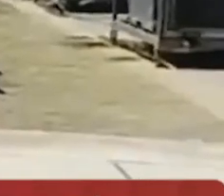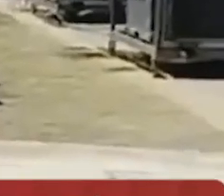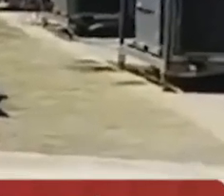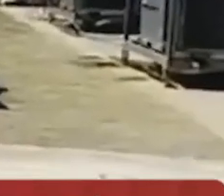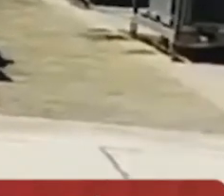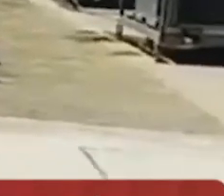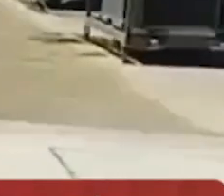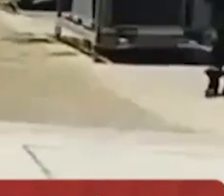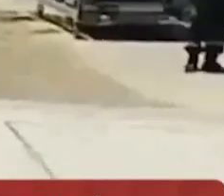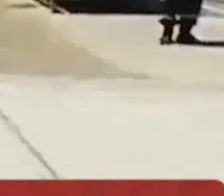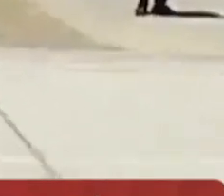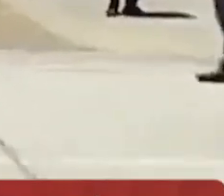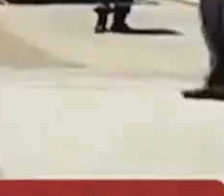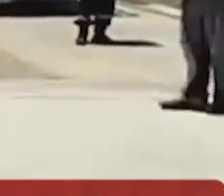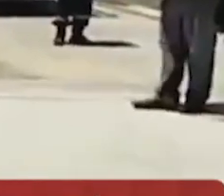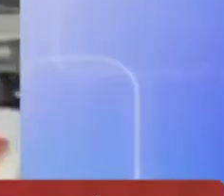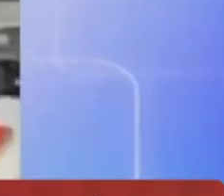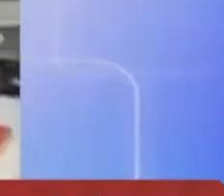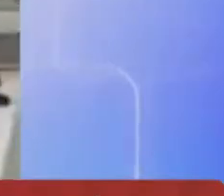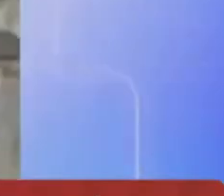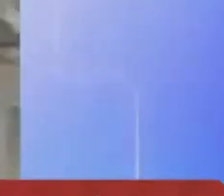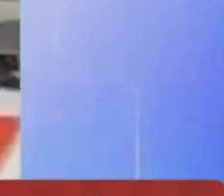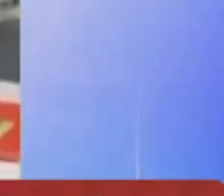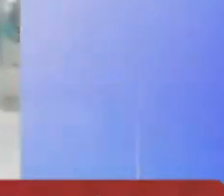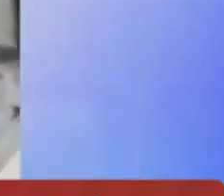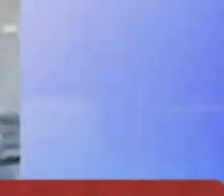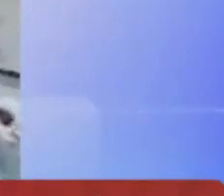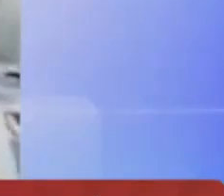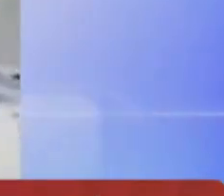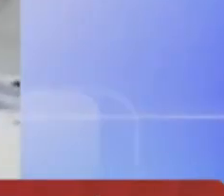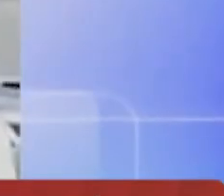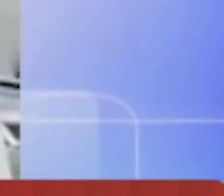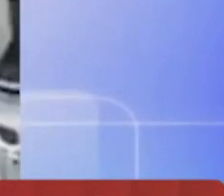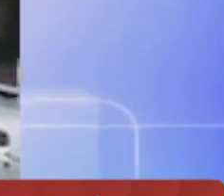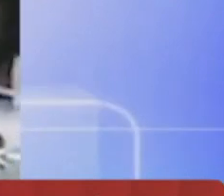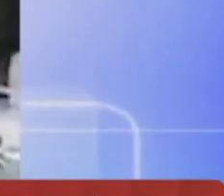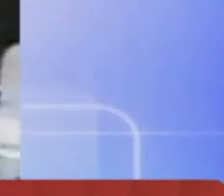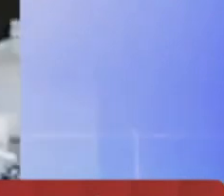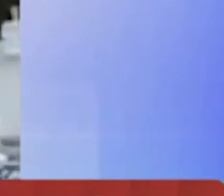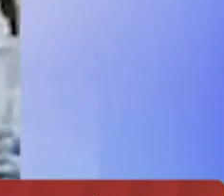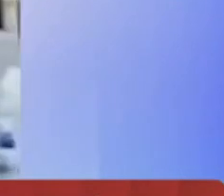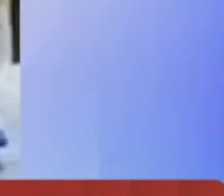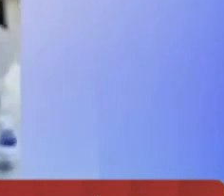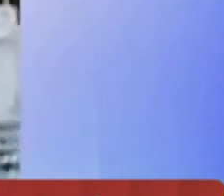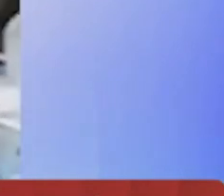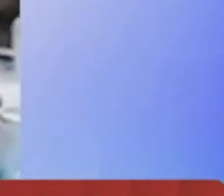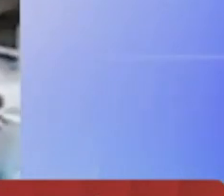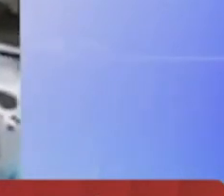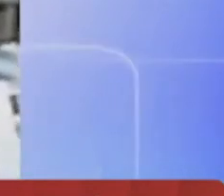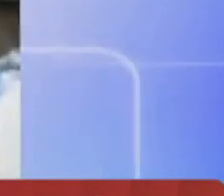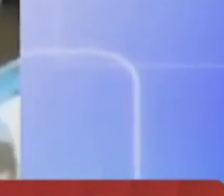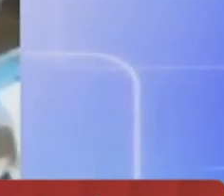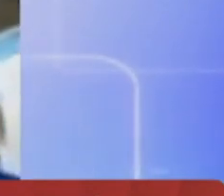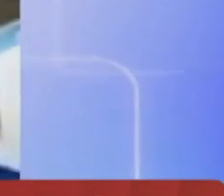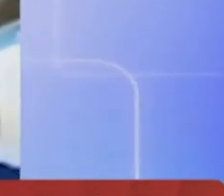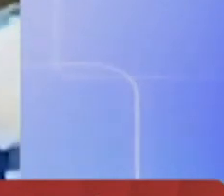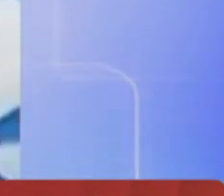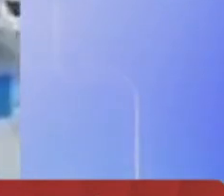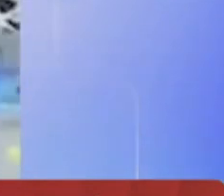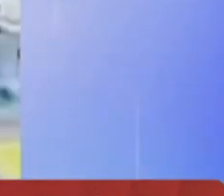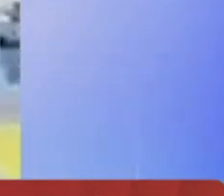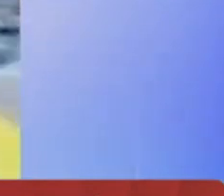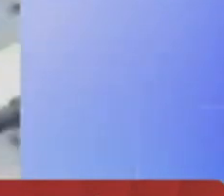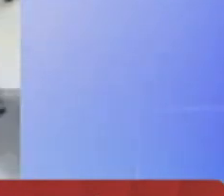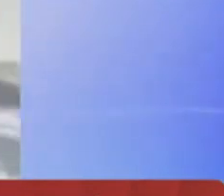Según el registro oficial del MINSA, la mayor concentración de infectados y muertes está en Lima. En algunas regiones las tasas de contagio han